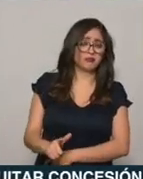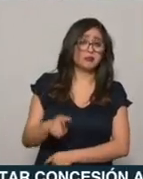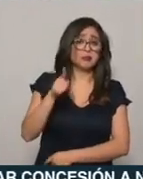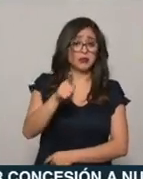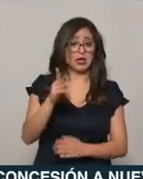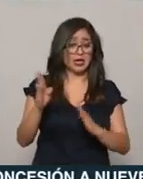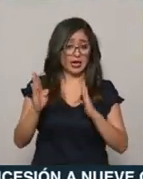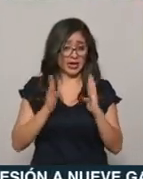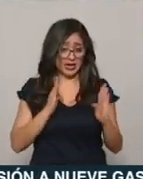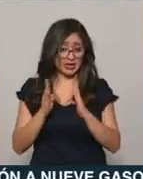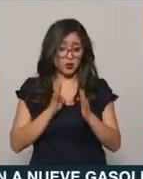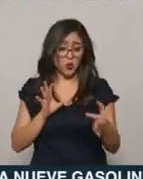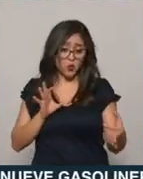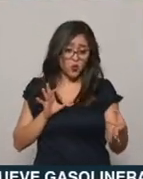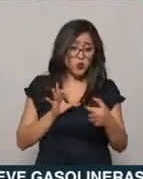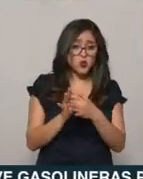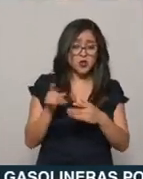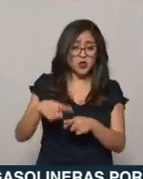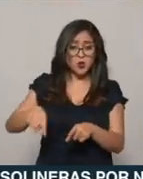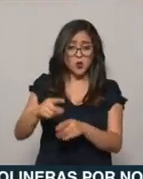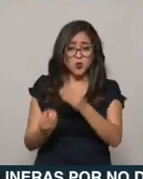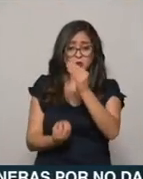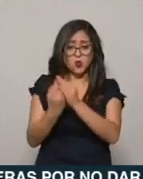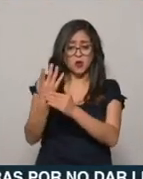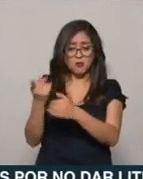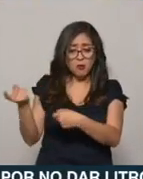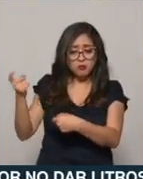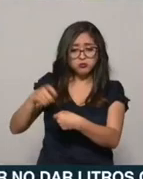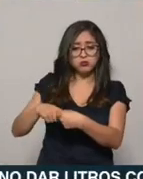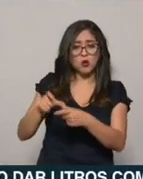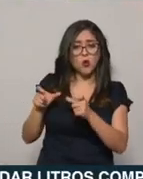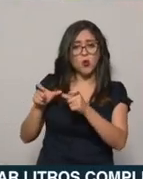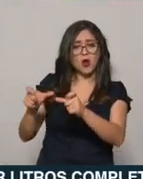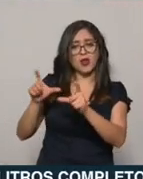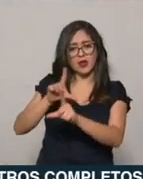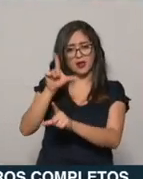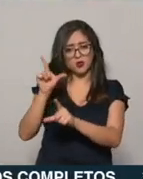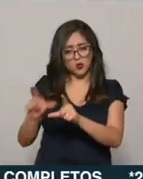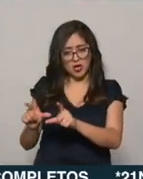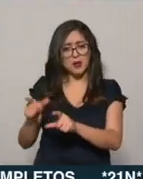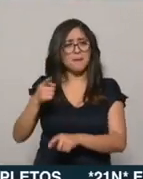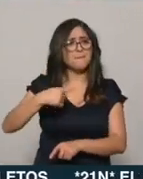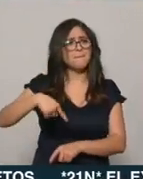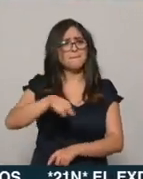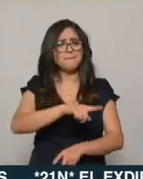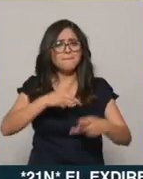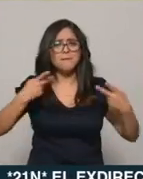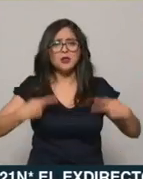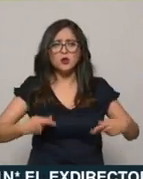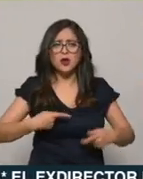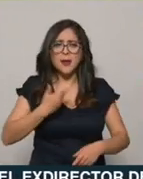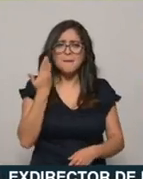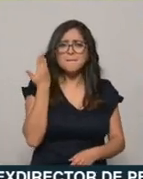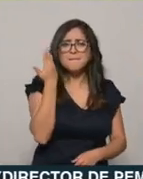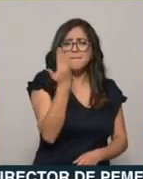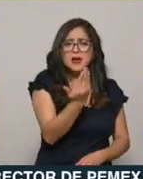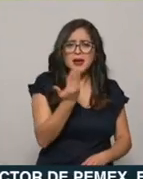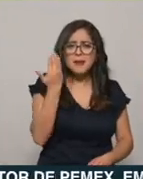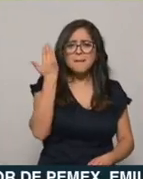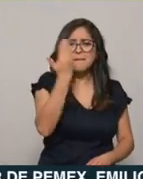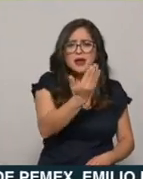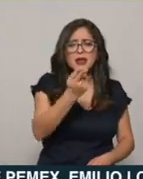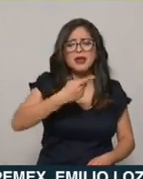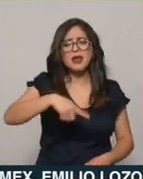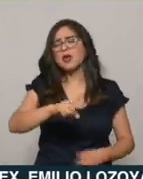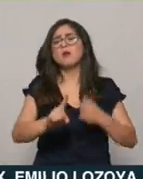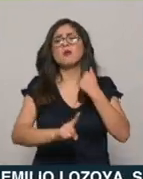parte integral de esta nueva institución y los ciudadanos lo único que piden día a día es una seguridad ante una ola de